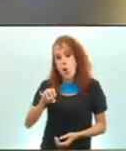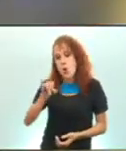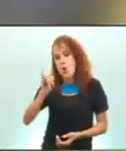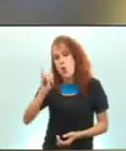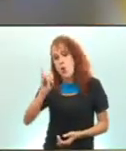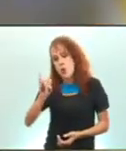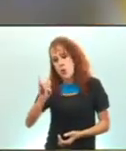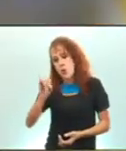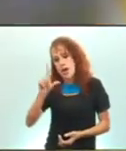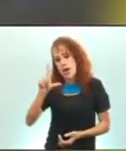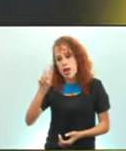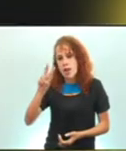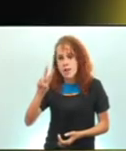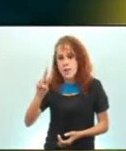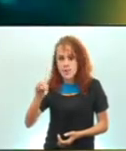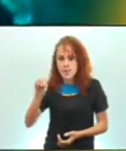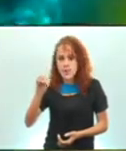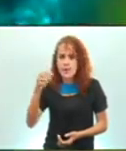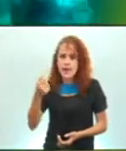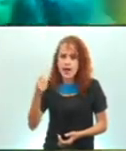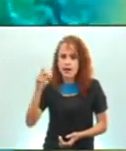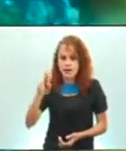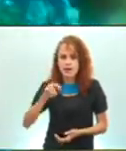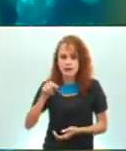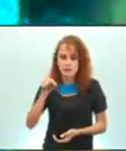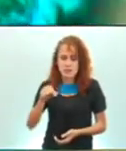fuerte de toda la historia.